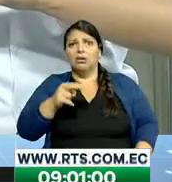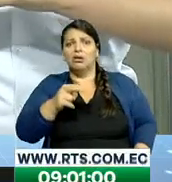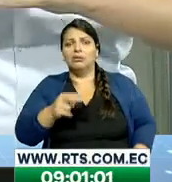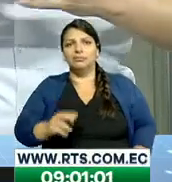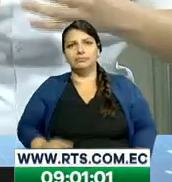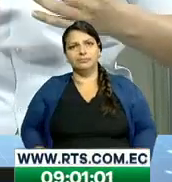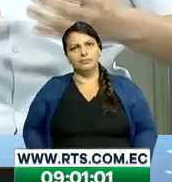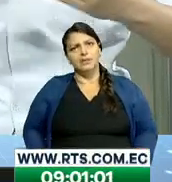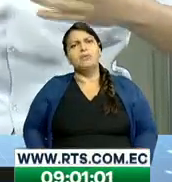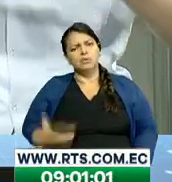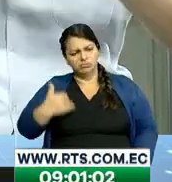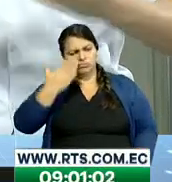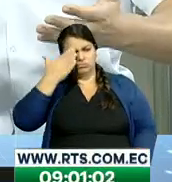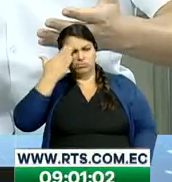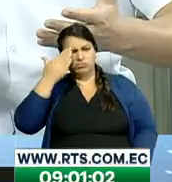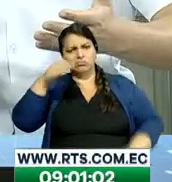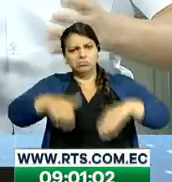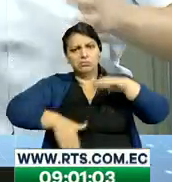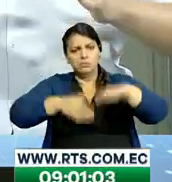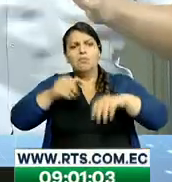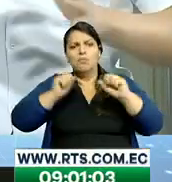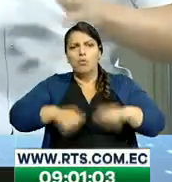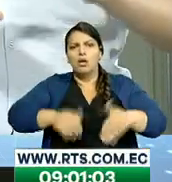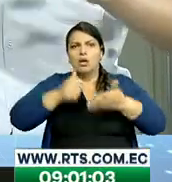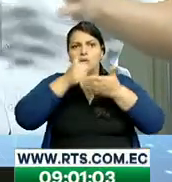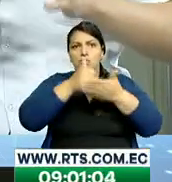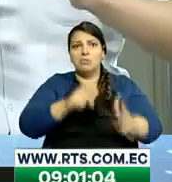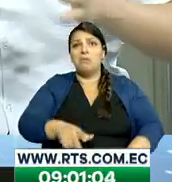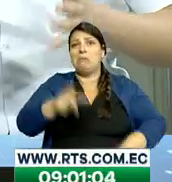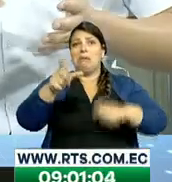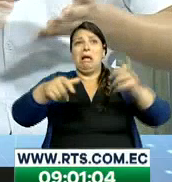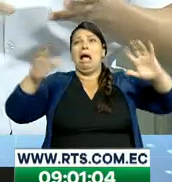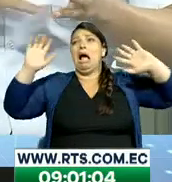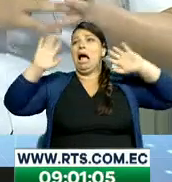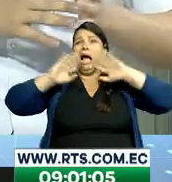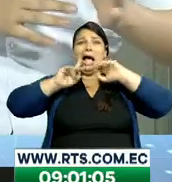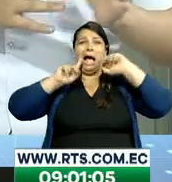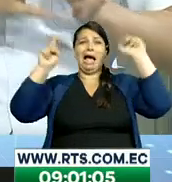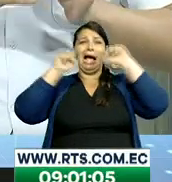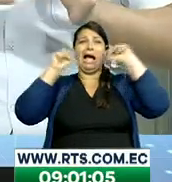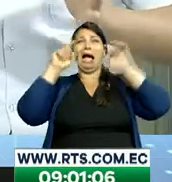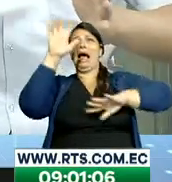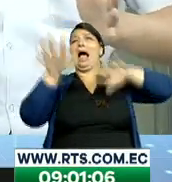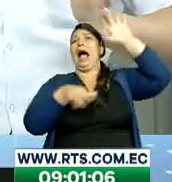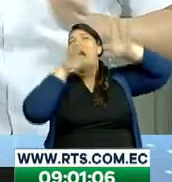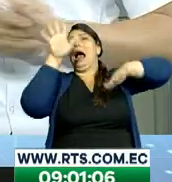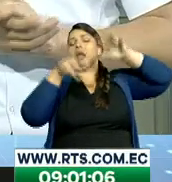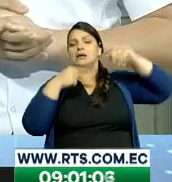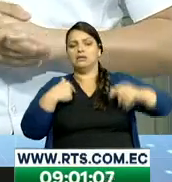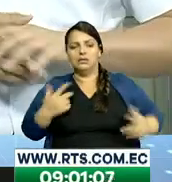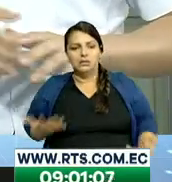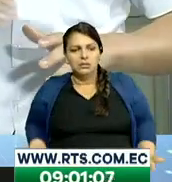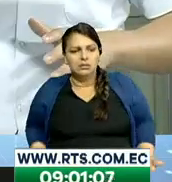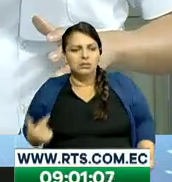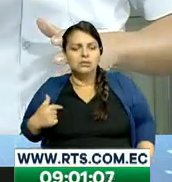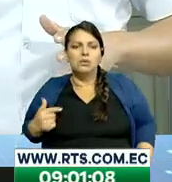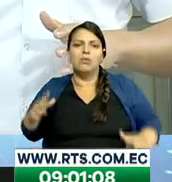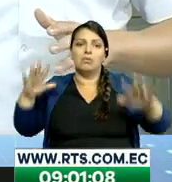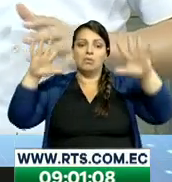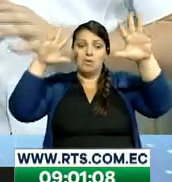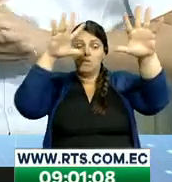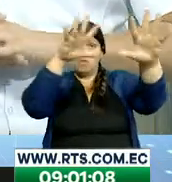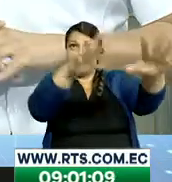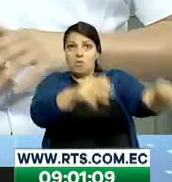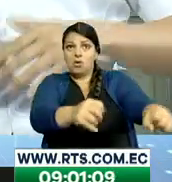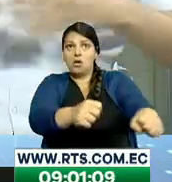usted, entonces va a tender quizás a ahogarlo a usted. Si es que no está en condiciones, considera que no tiene las características suficientes, hay personal de